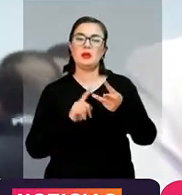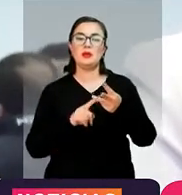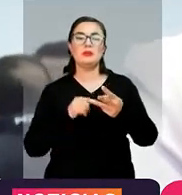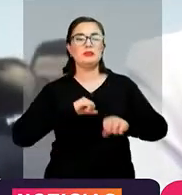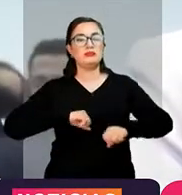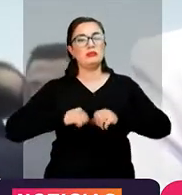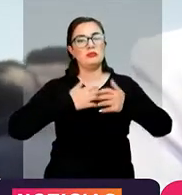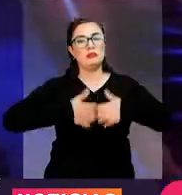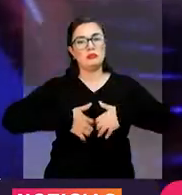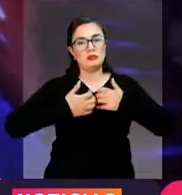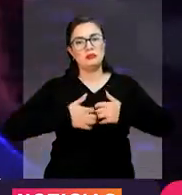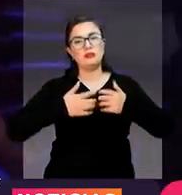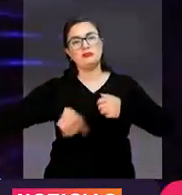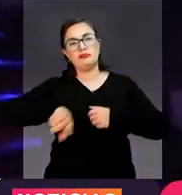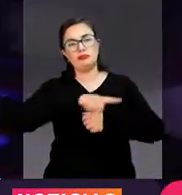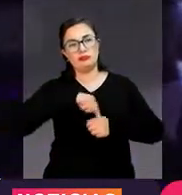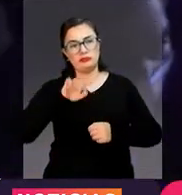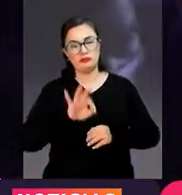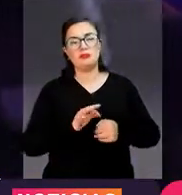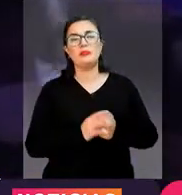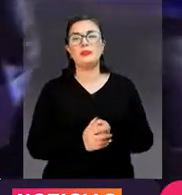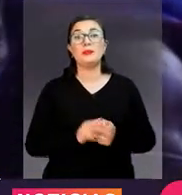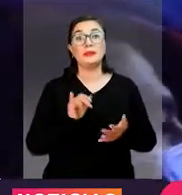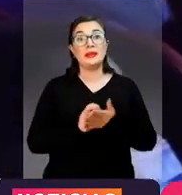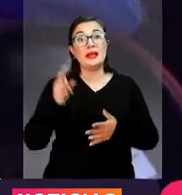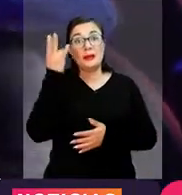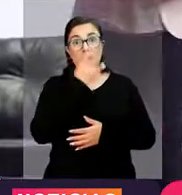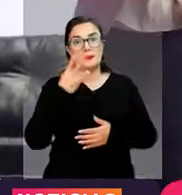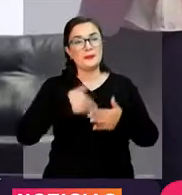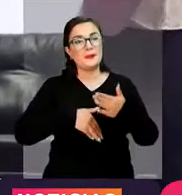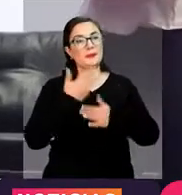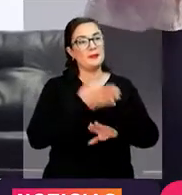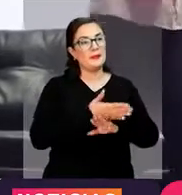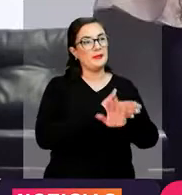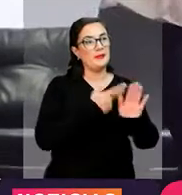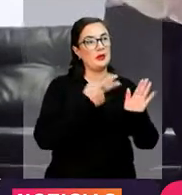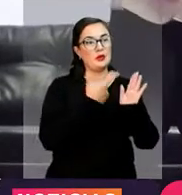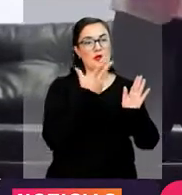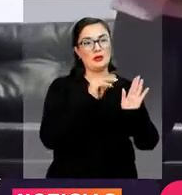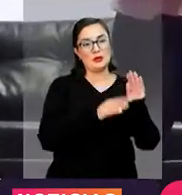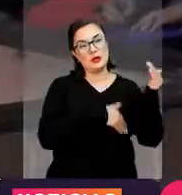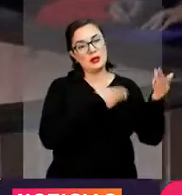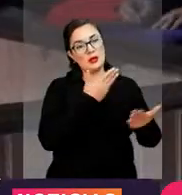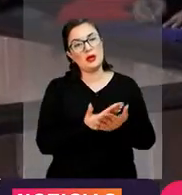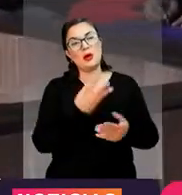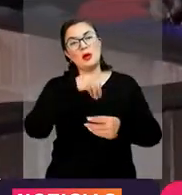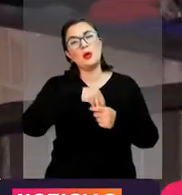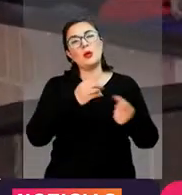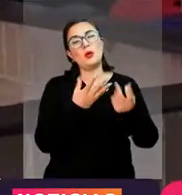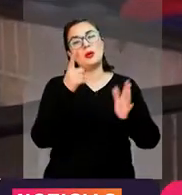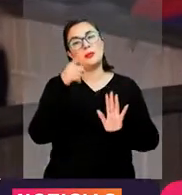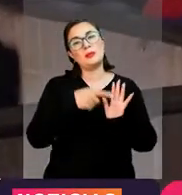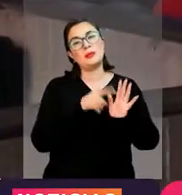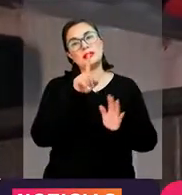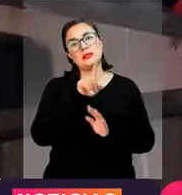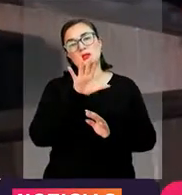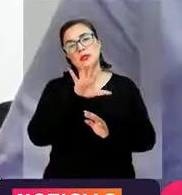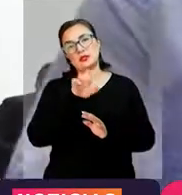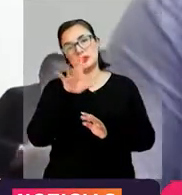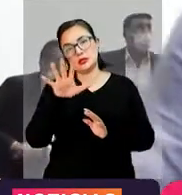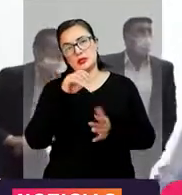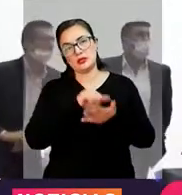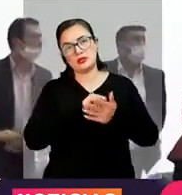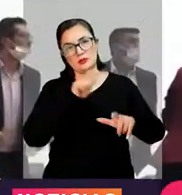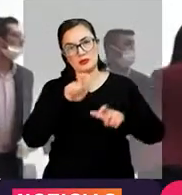empresarialmente el piloto de esta alianza comenzó en 2020 y a la fecha ha incluido a 1.155 emprendedores